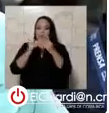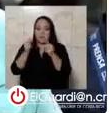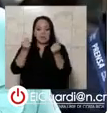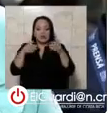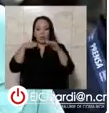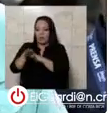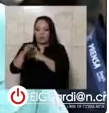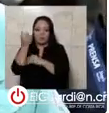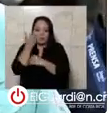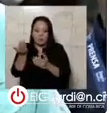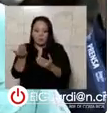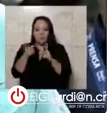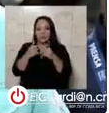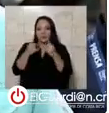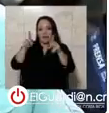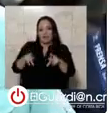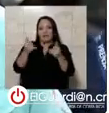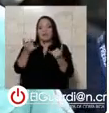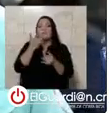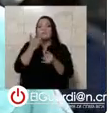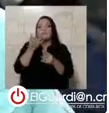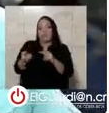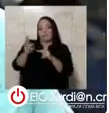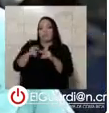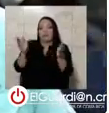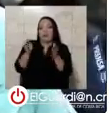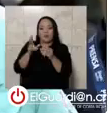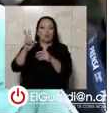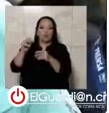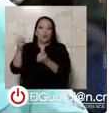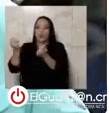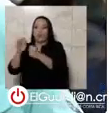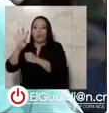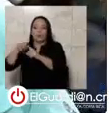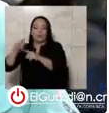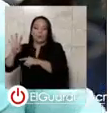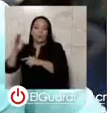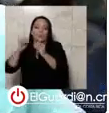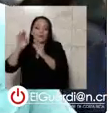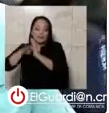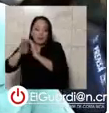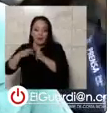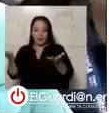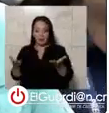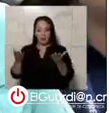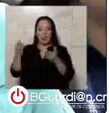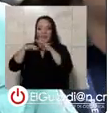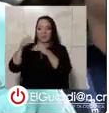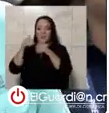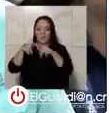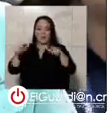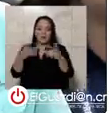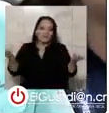el tema, ¿verdad? Por eso ahora la gente prefiere subirse en un automóvil que en un pick-up, porque ahí sale más barato y ingresa a cualquier lugar. Entonces